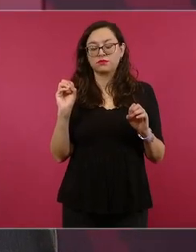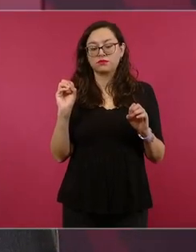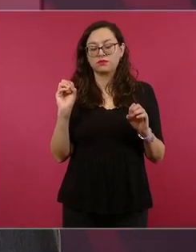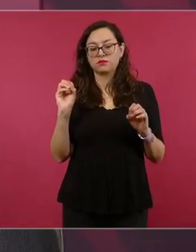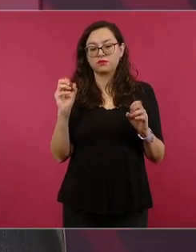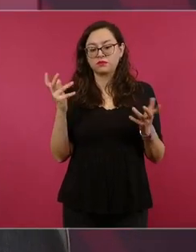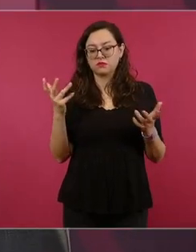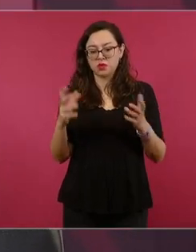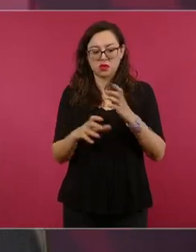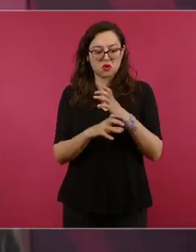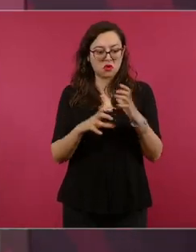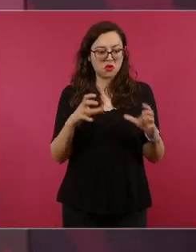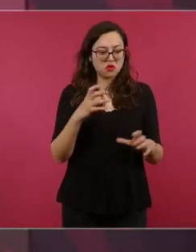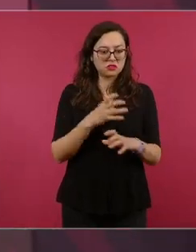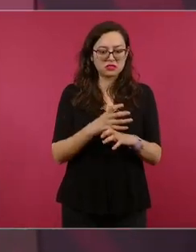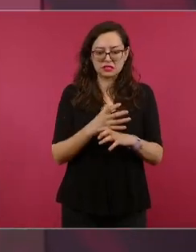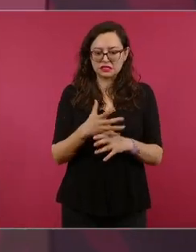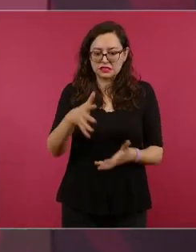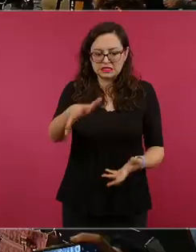un bien material, ¿no?